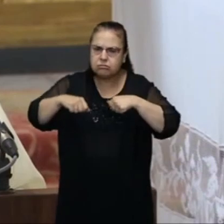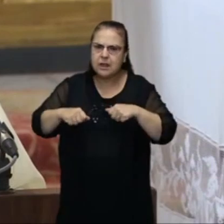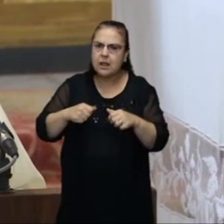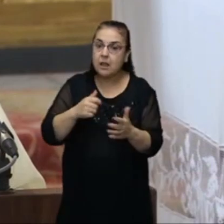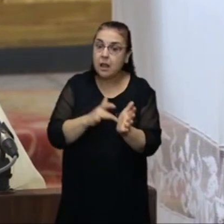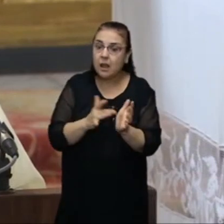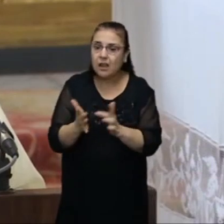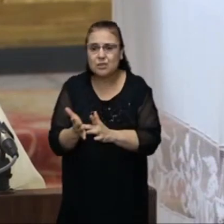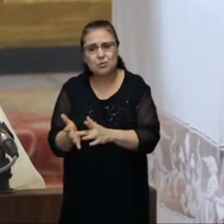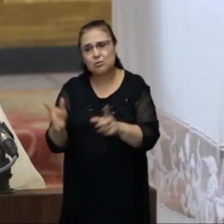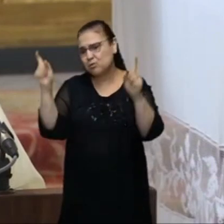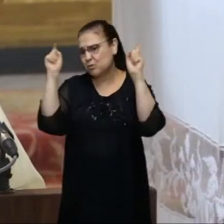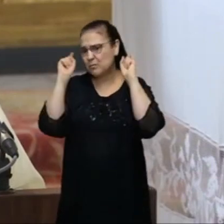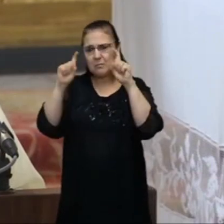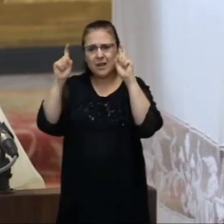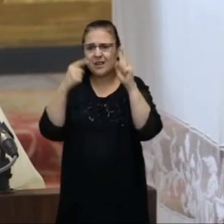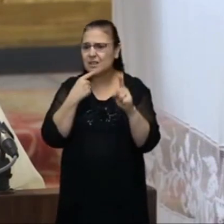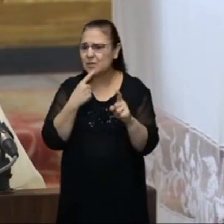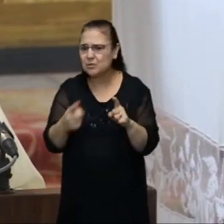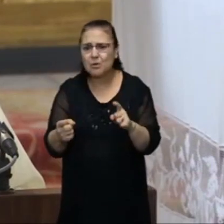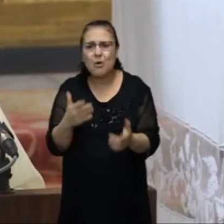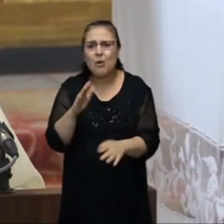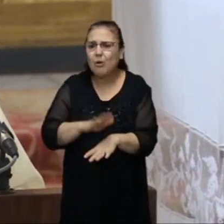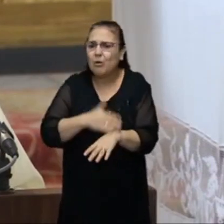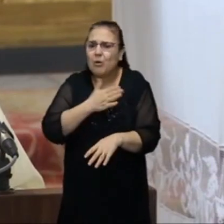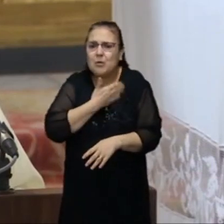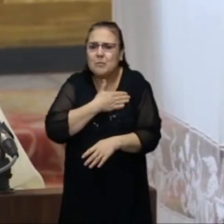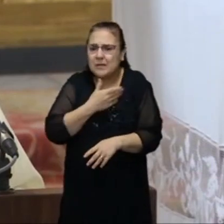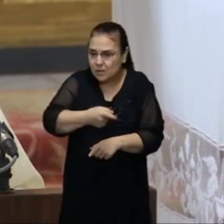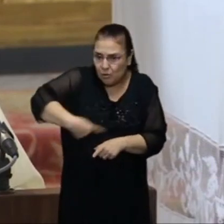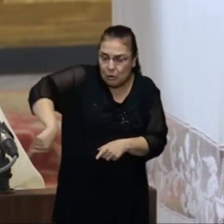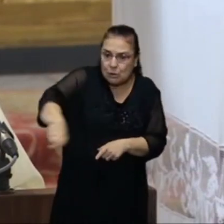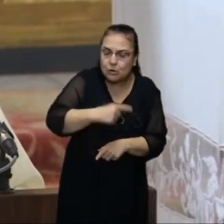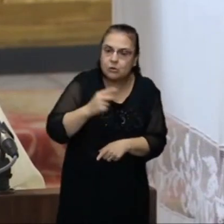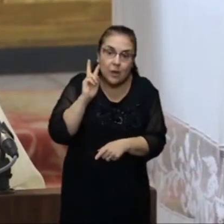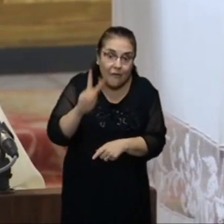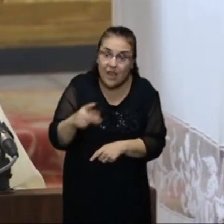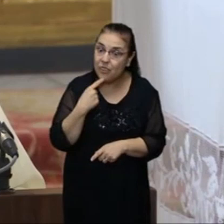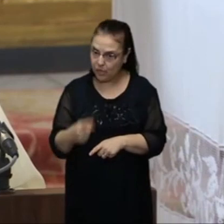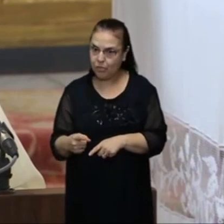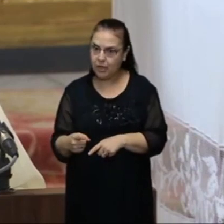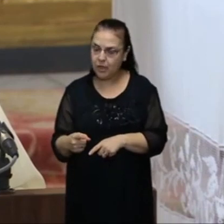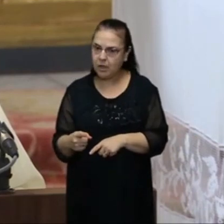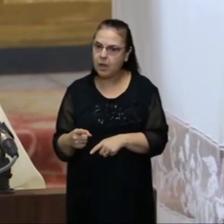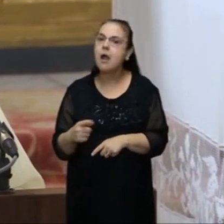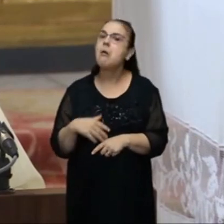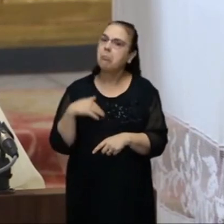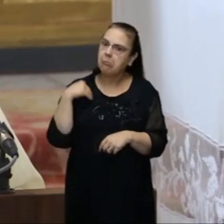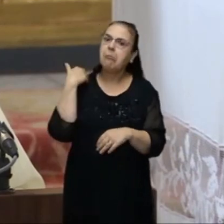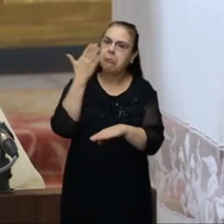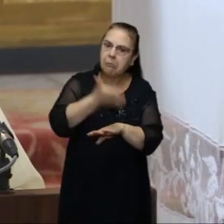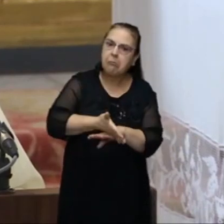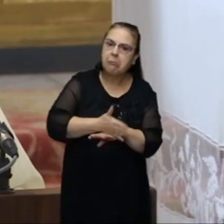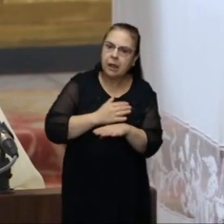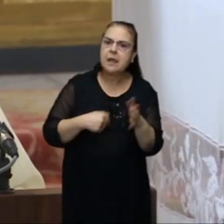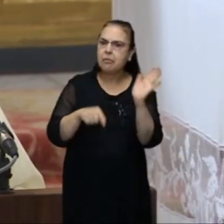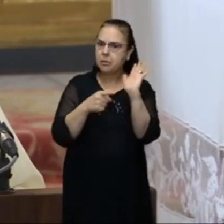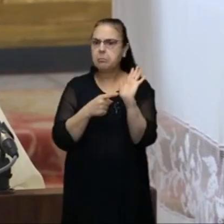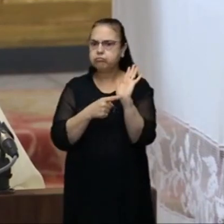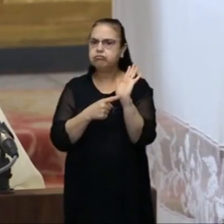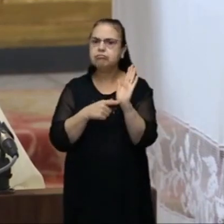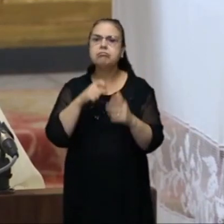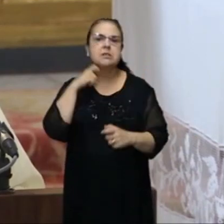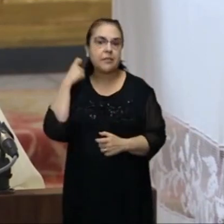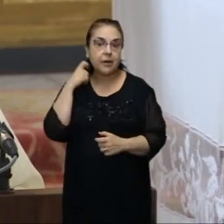Jesús, Maestro, ten compasión de nosotros. Al verlos les dijo: id a presentaros a los sacerdotes.